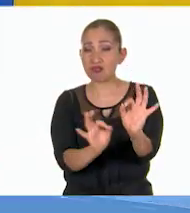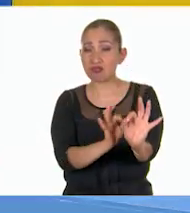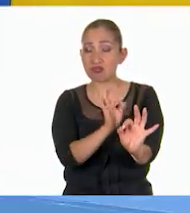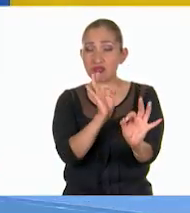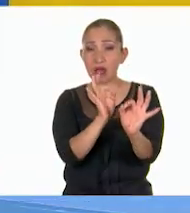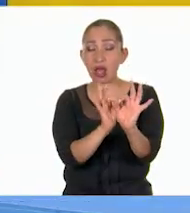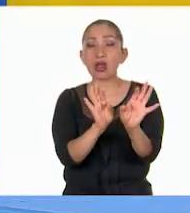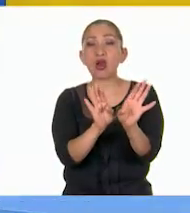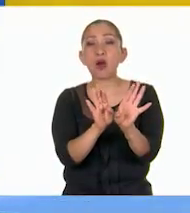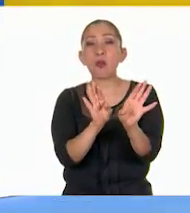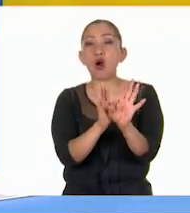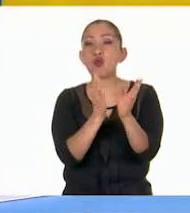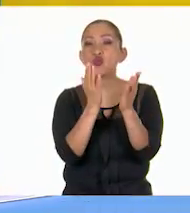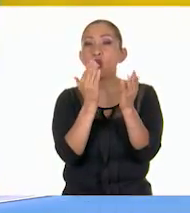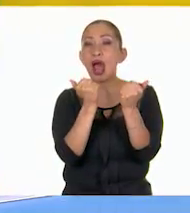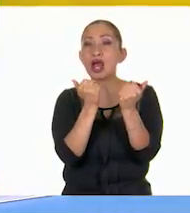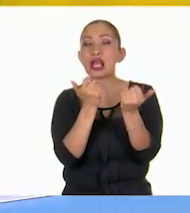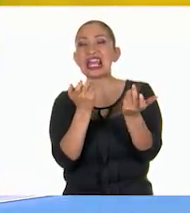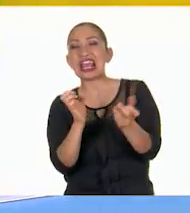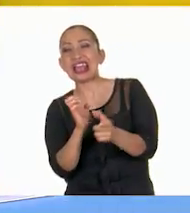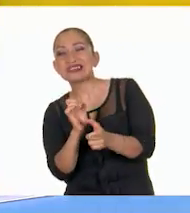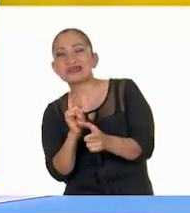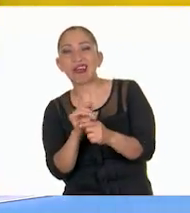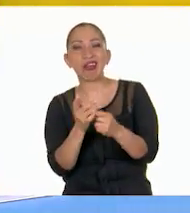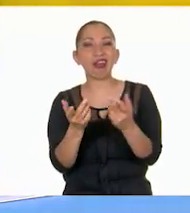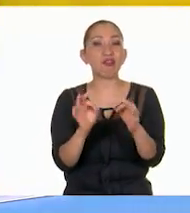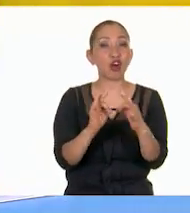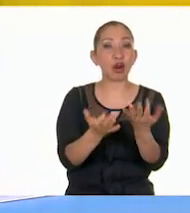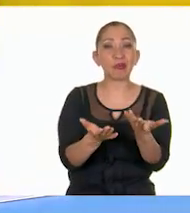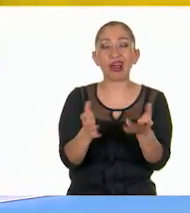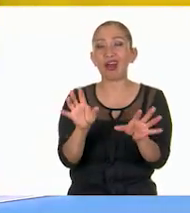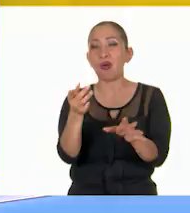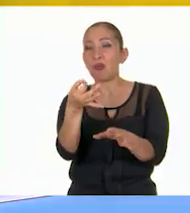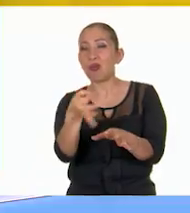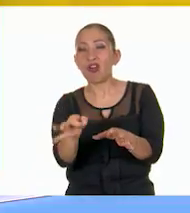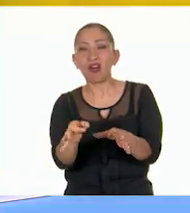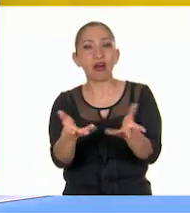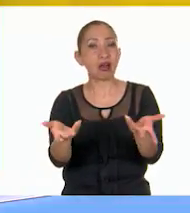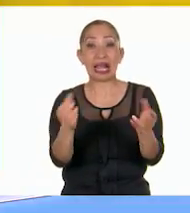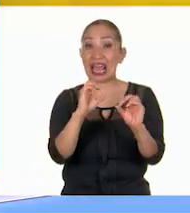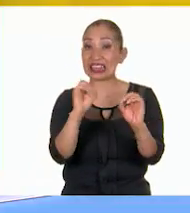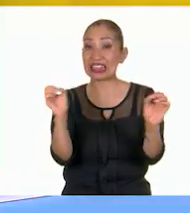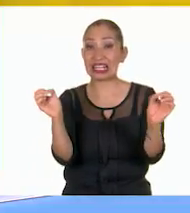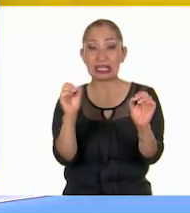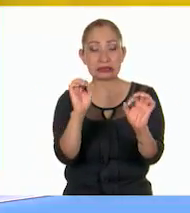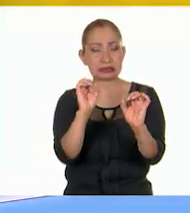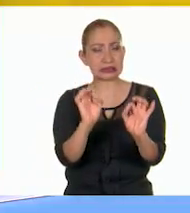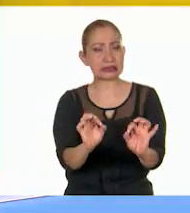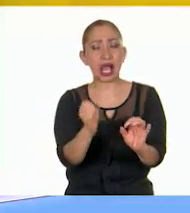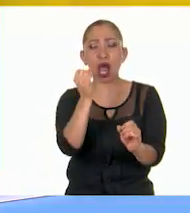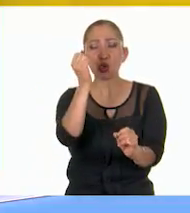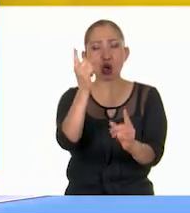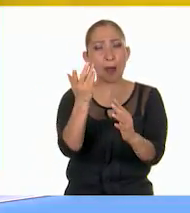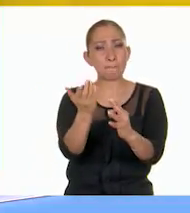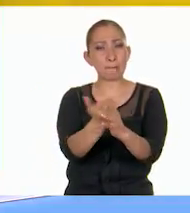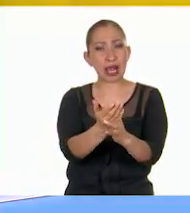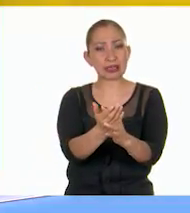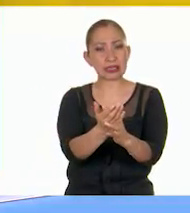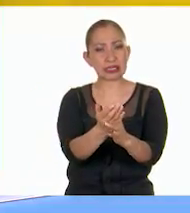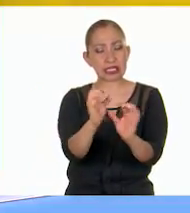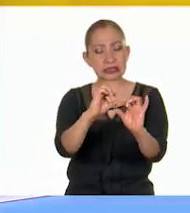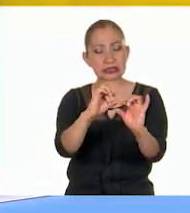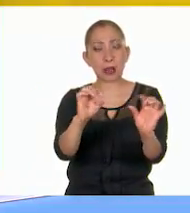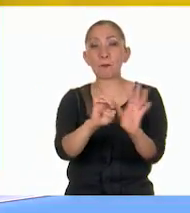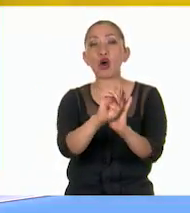preciso y por la ausencia de muletillas, modismos y vulgarismos, excepto en algunas partes de los